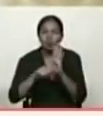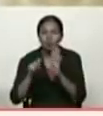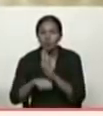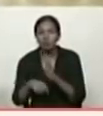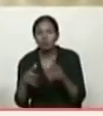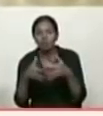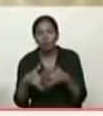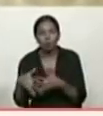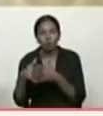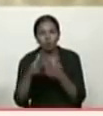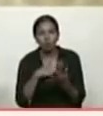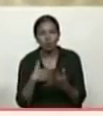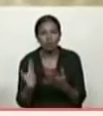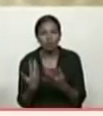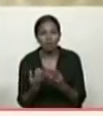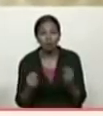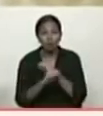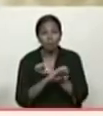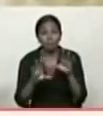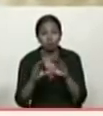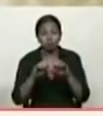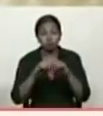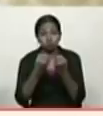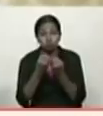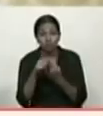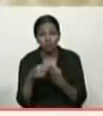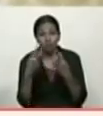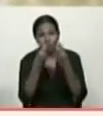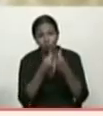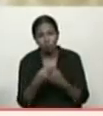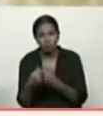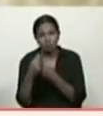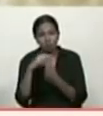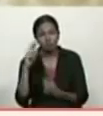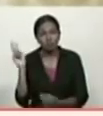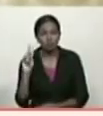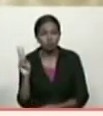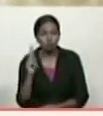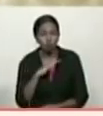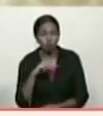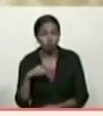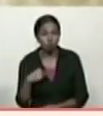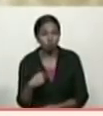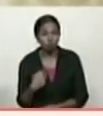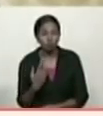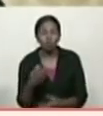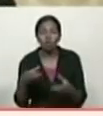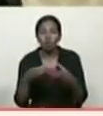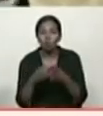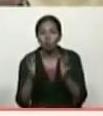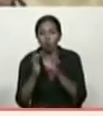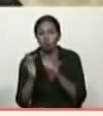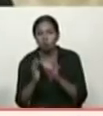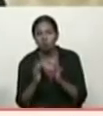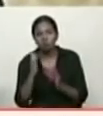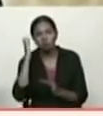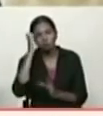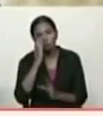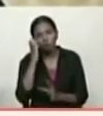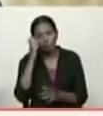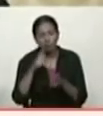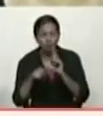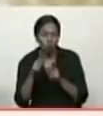objetivo de hacer colapsar la economía venezolana. Estamos dedicados con el grupo de contacto de Europa y algunos